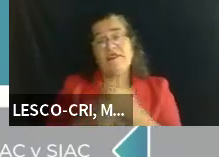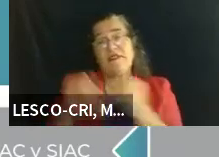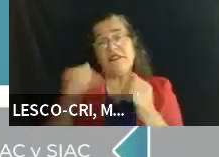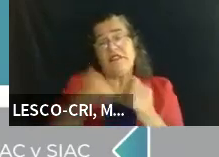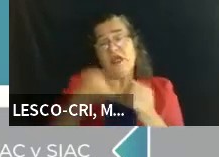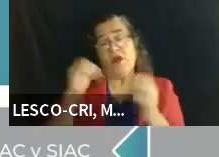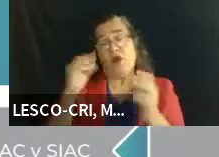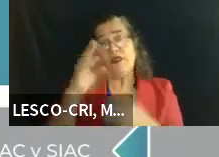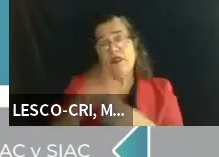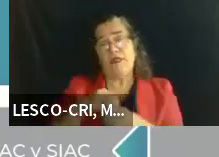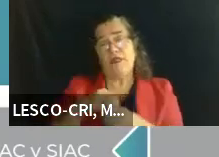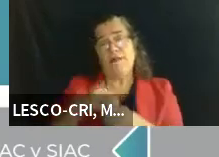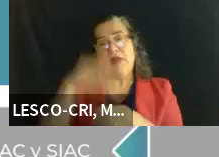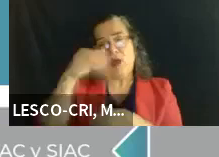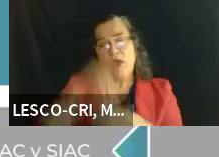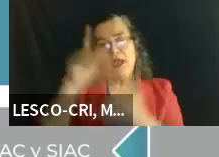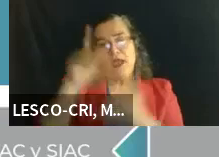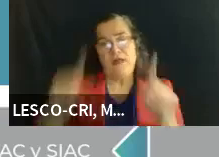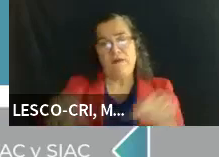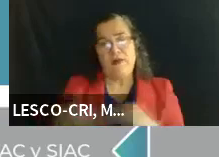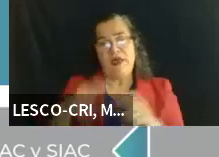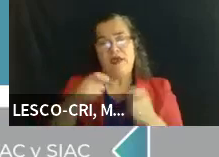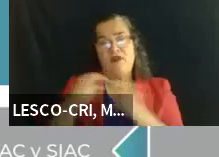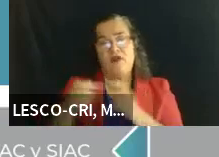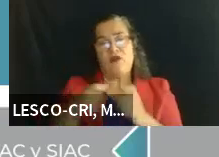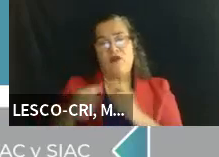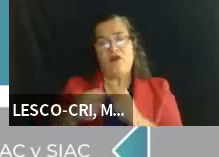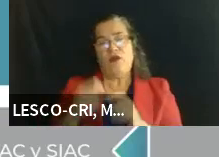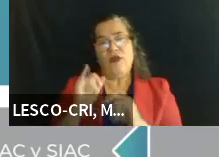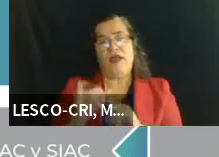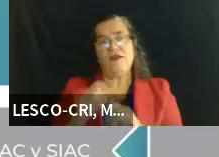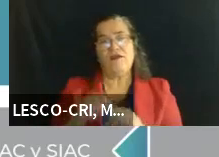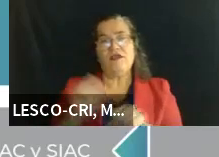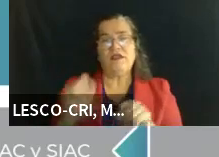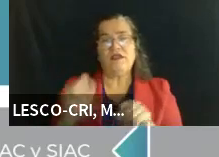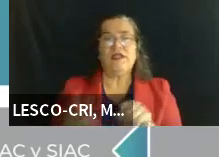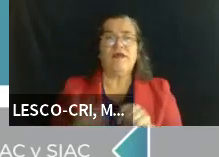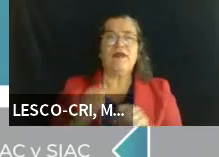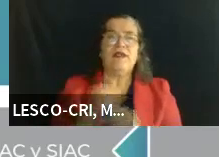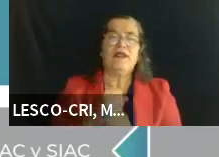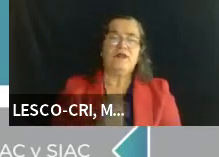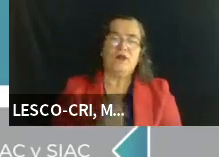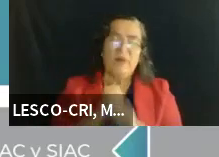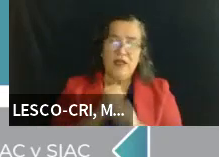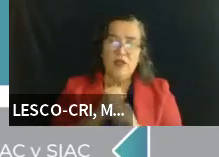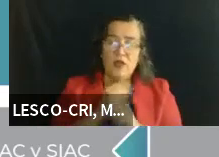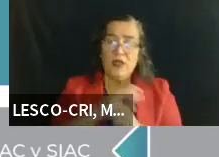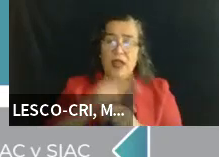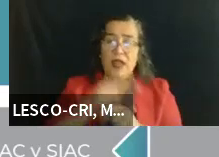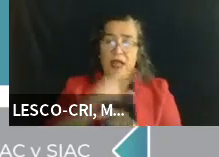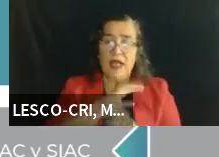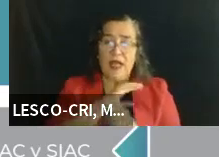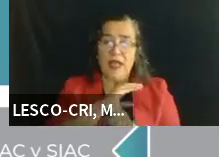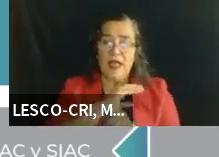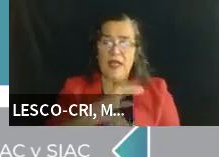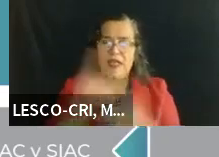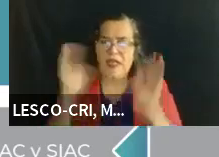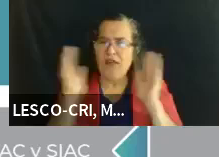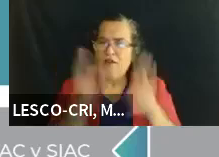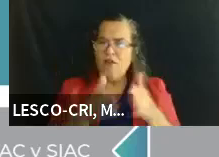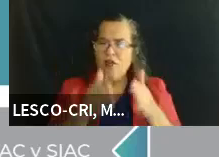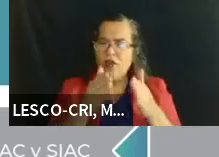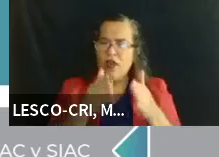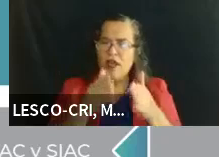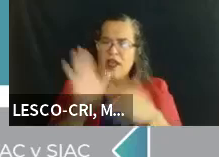dentro de del marco regulatorio, estos sistemas de aseguramiento de la calidad focalizan su